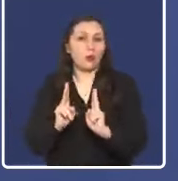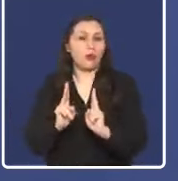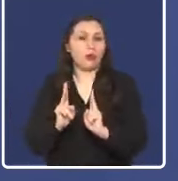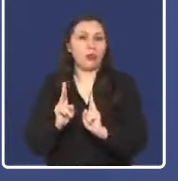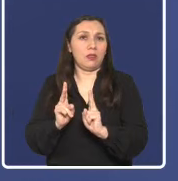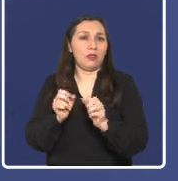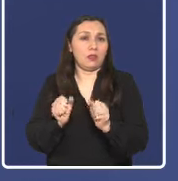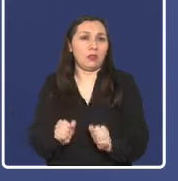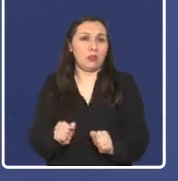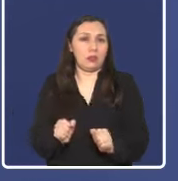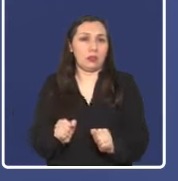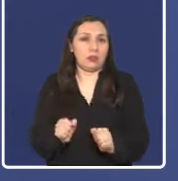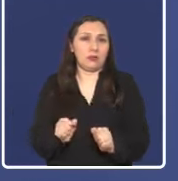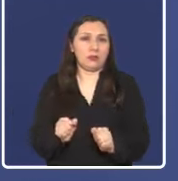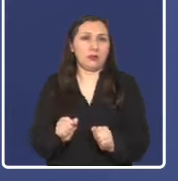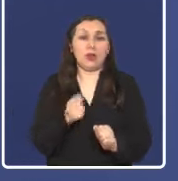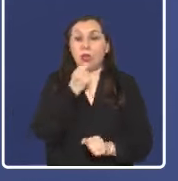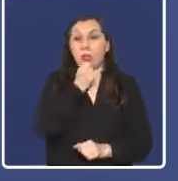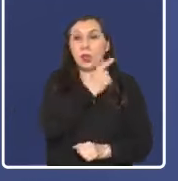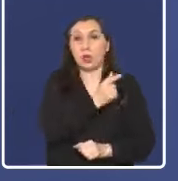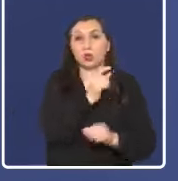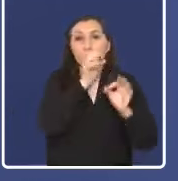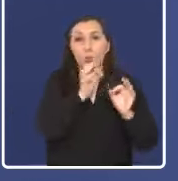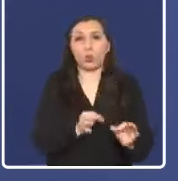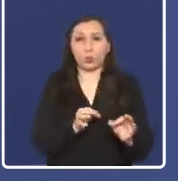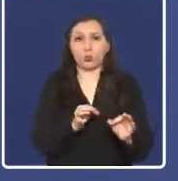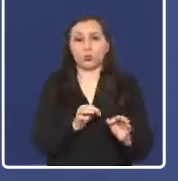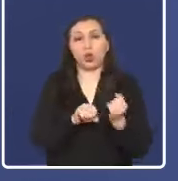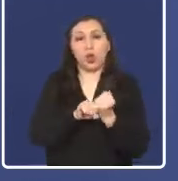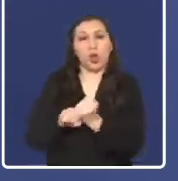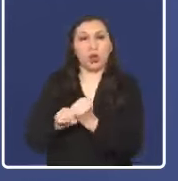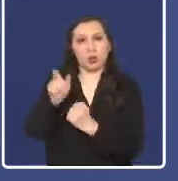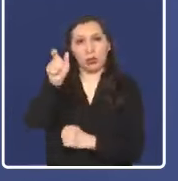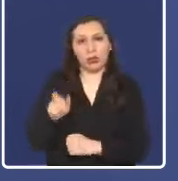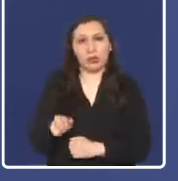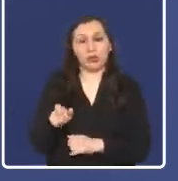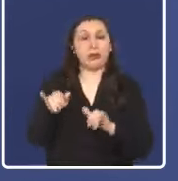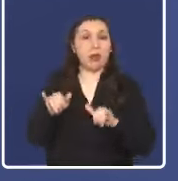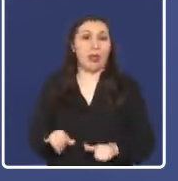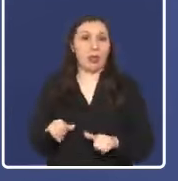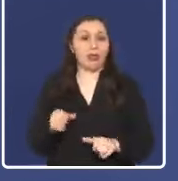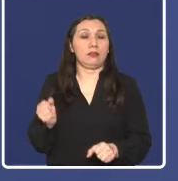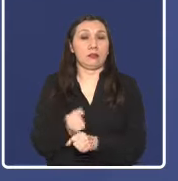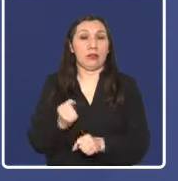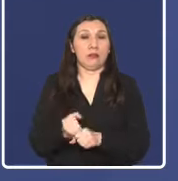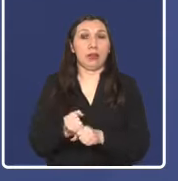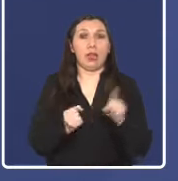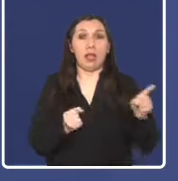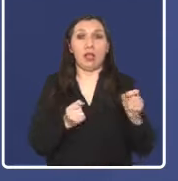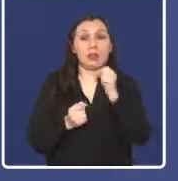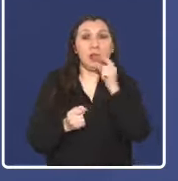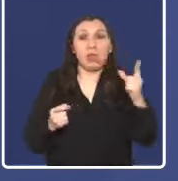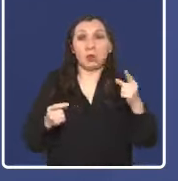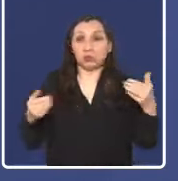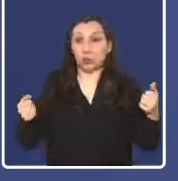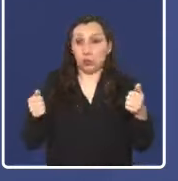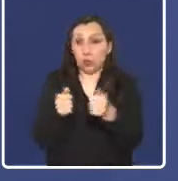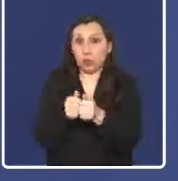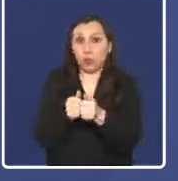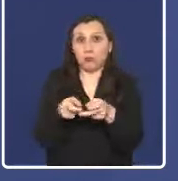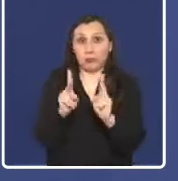poder, con la denuncia que se había presentado en su contra. la permanencia en el cargo ante la denuncia era incompatible.